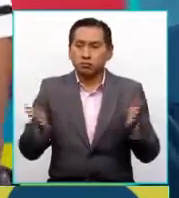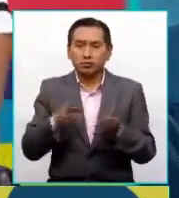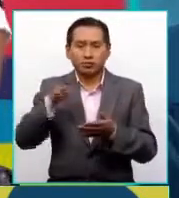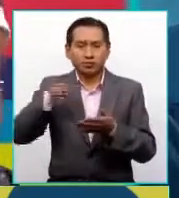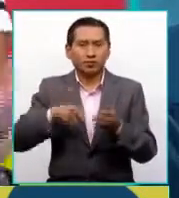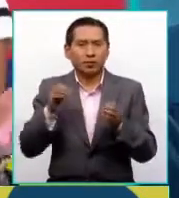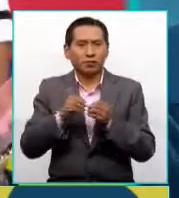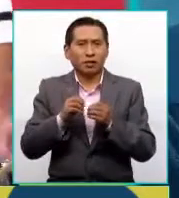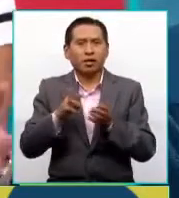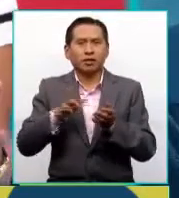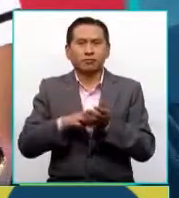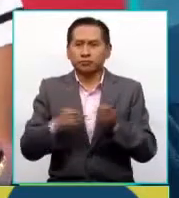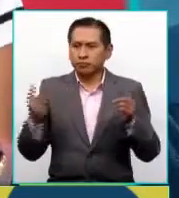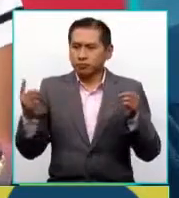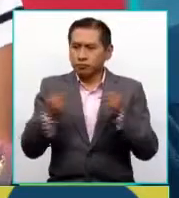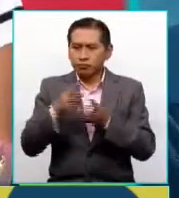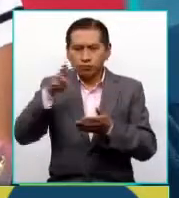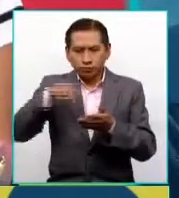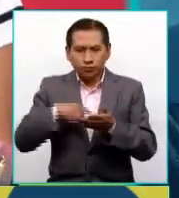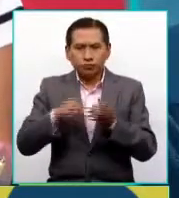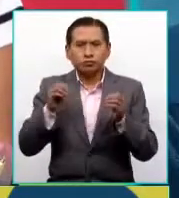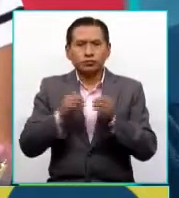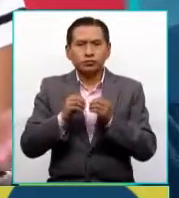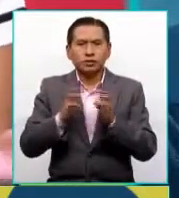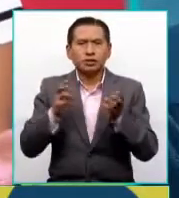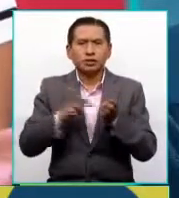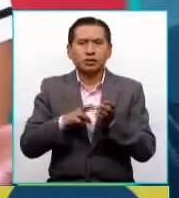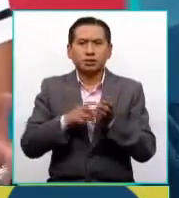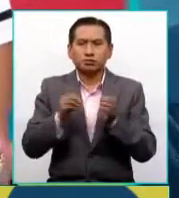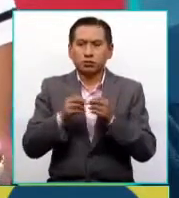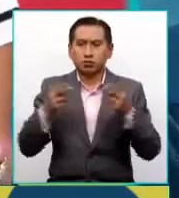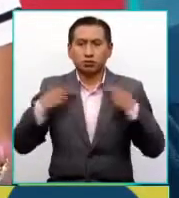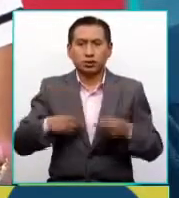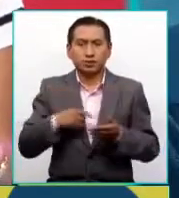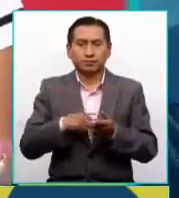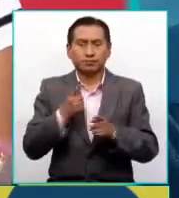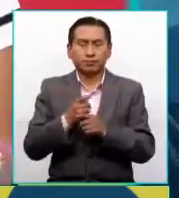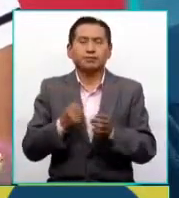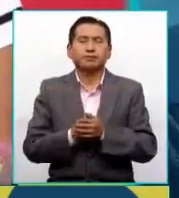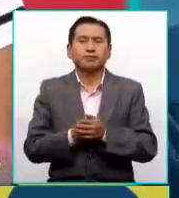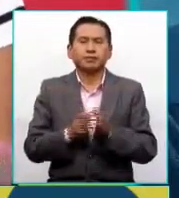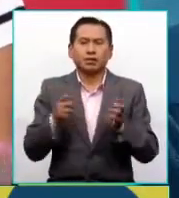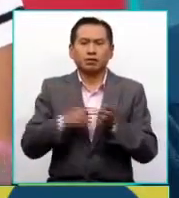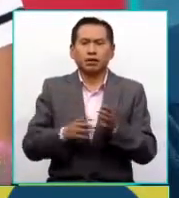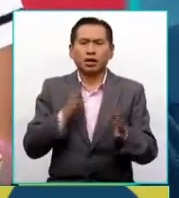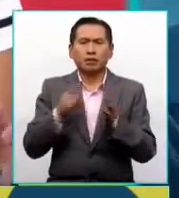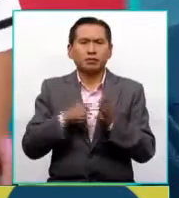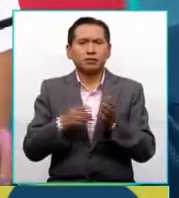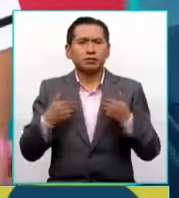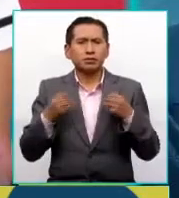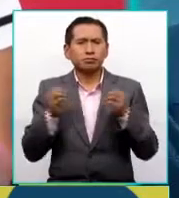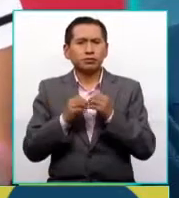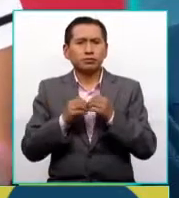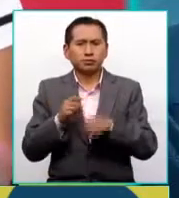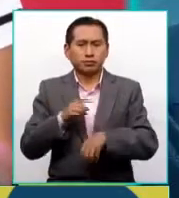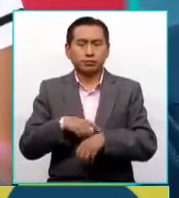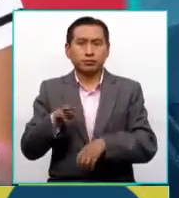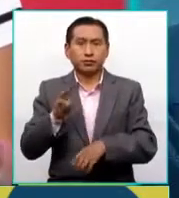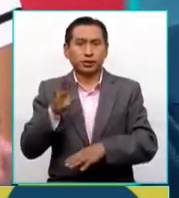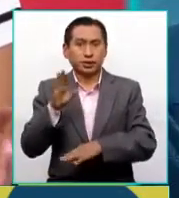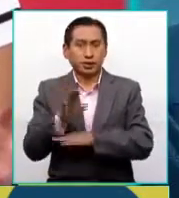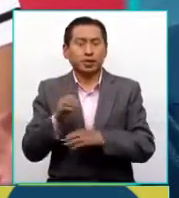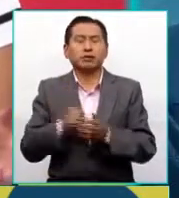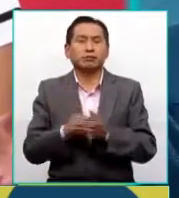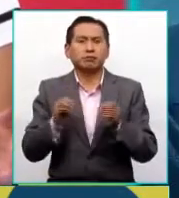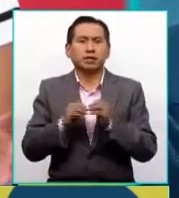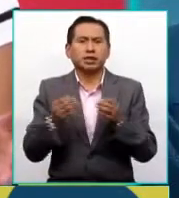y de acercarse a la lectura de una forma mucho más humana. En relación con esta charla que se viene a partir de las 6 de la tarde,